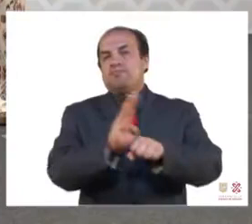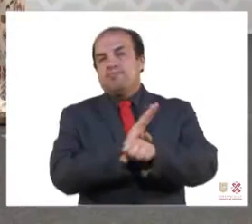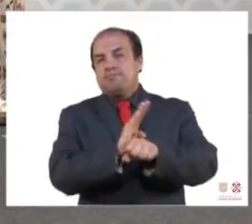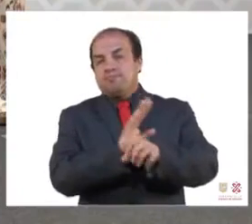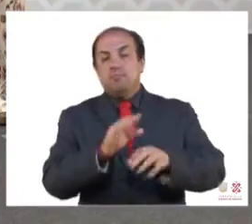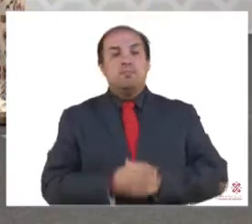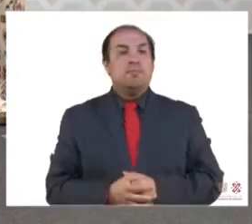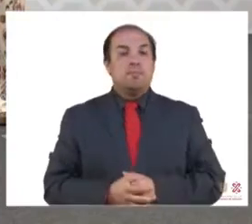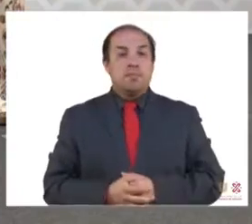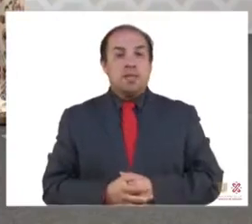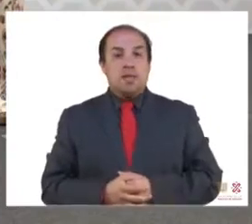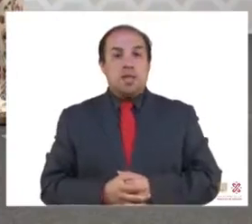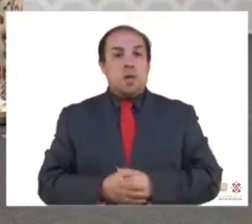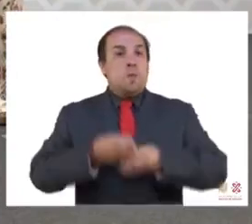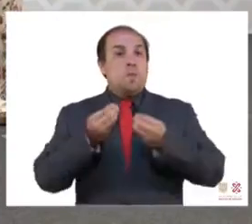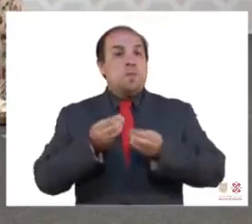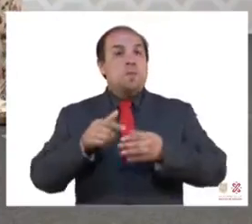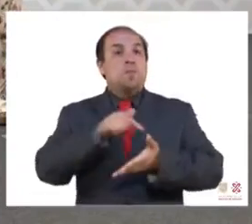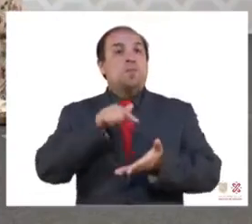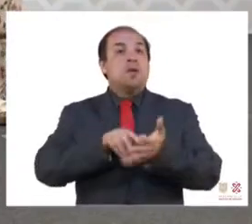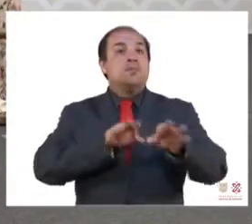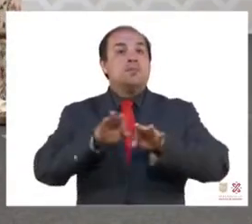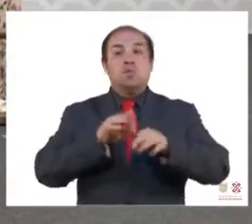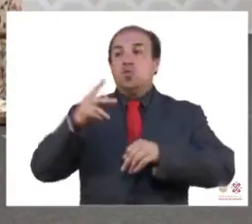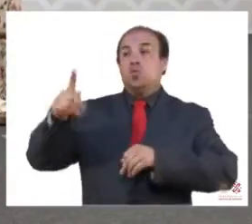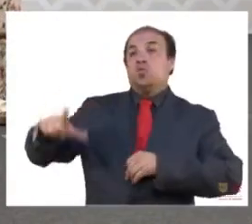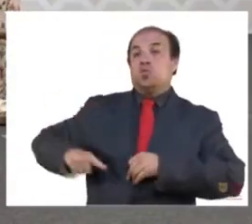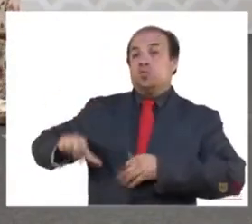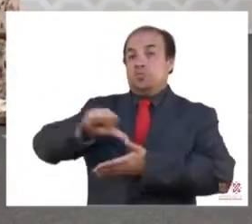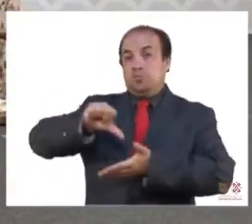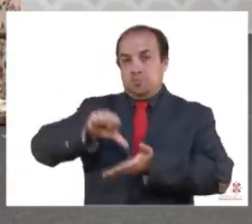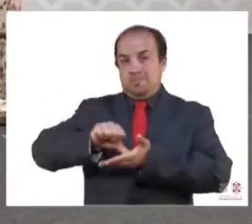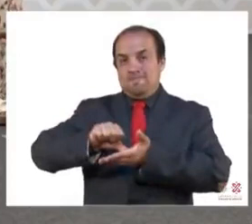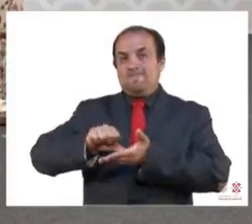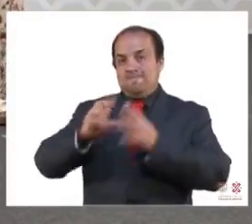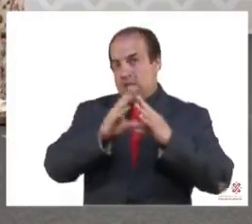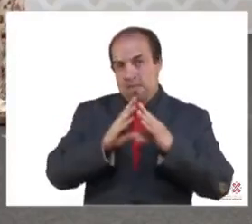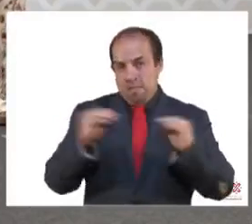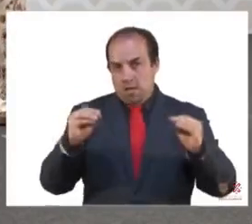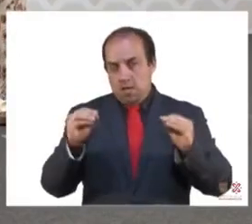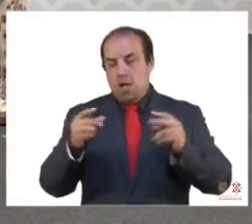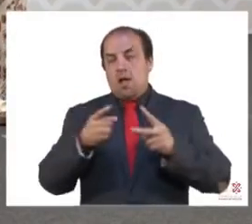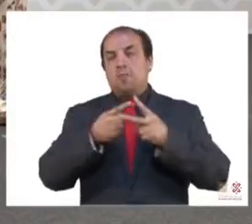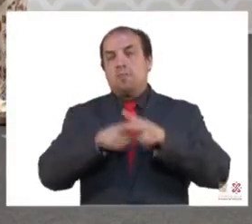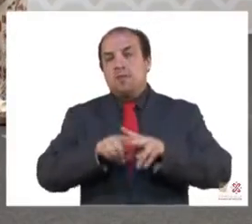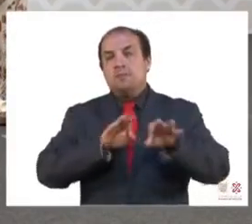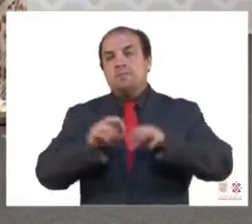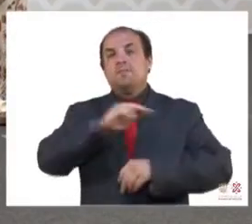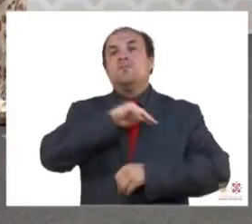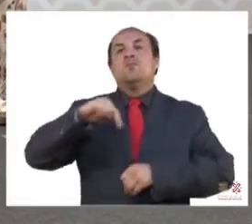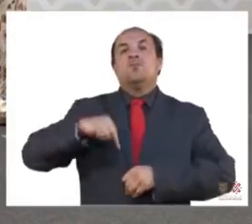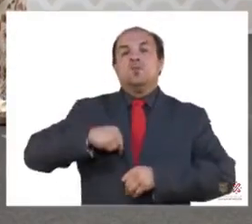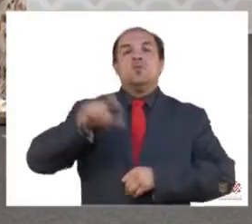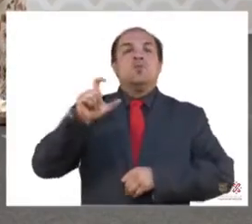la mayoría de esas plazas del gobierno central pudimos desaparecerlas cuando entramos al gobierno en diciembre del